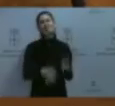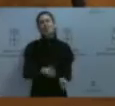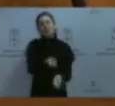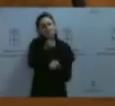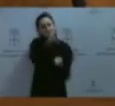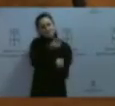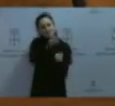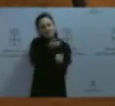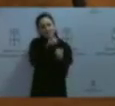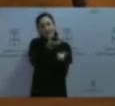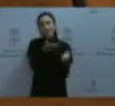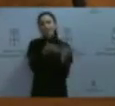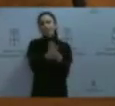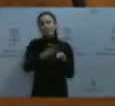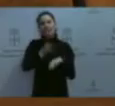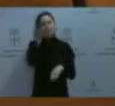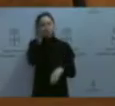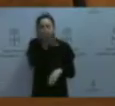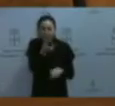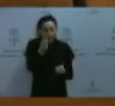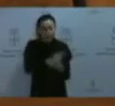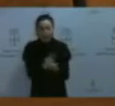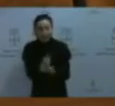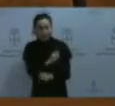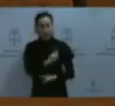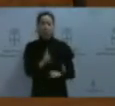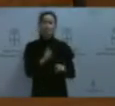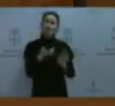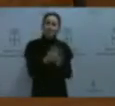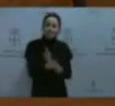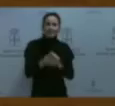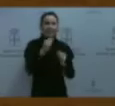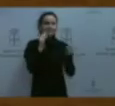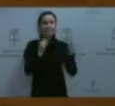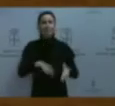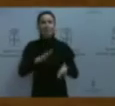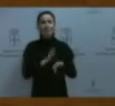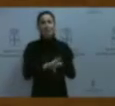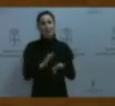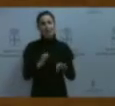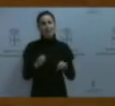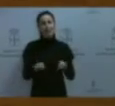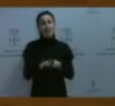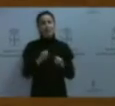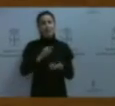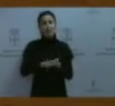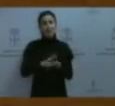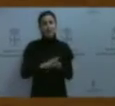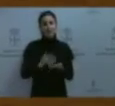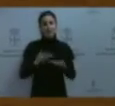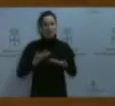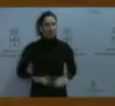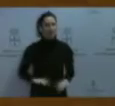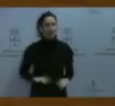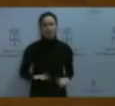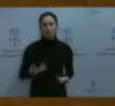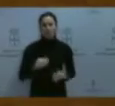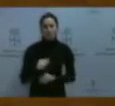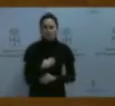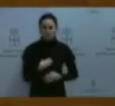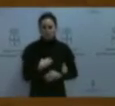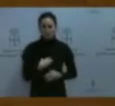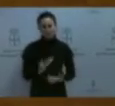es una historia para no dormir, pero al menos sí es una historia para no dormir del todo tranquilo. Resulta que una